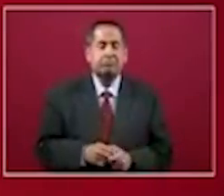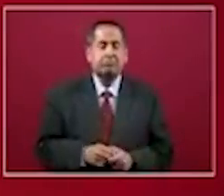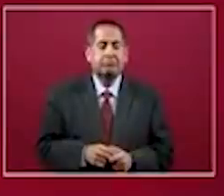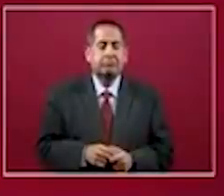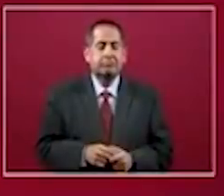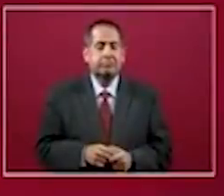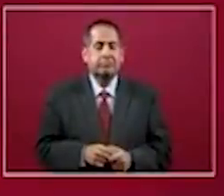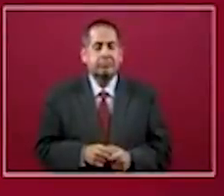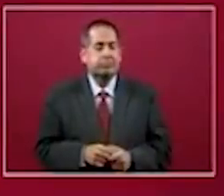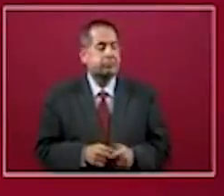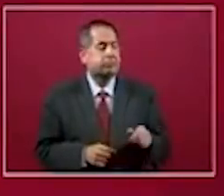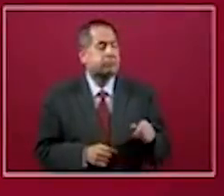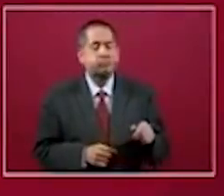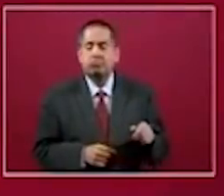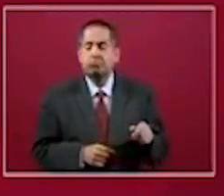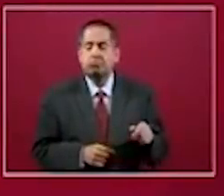que